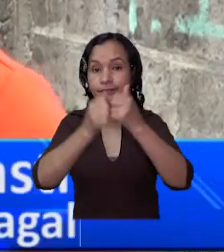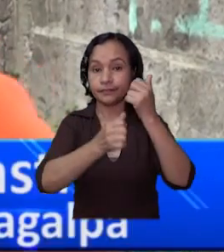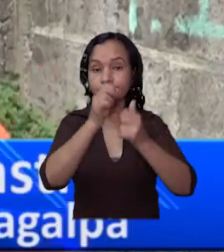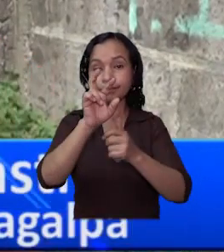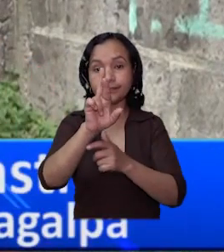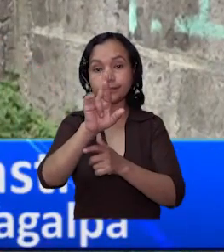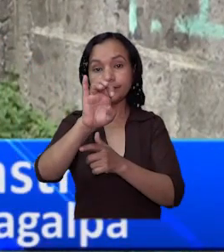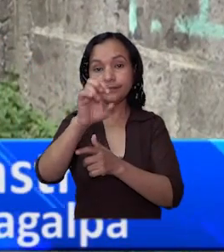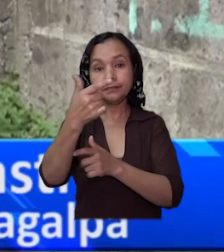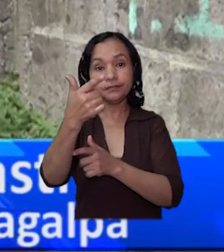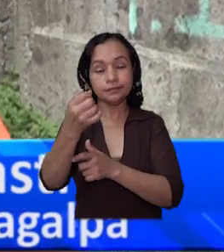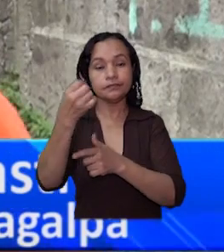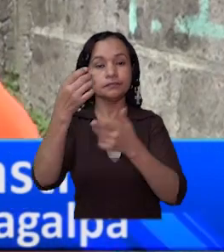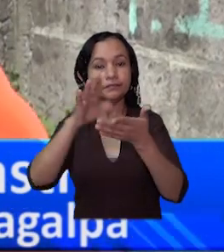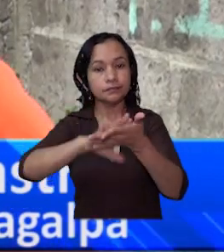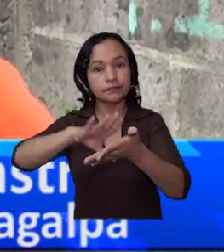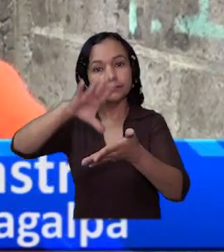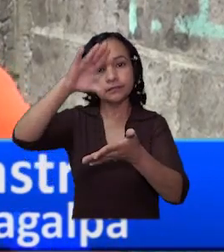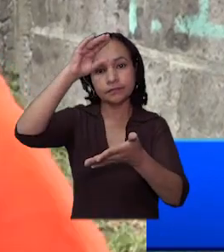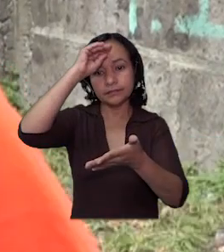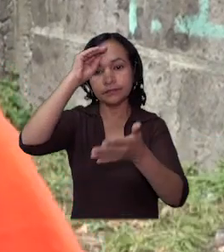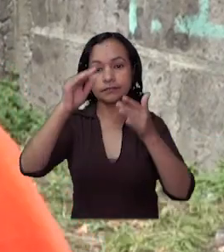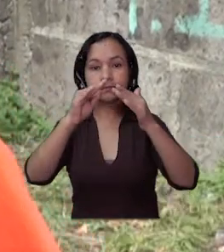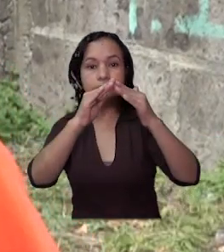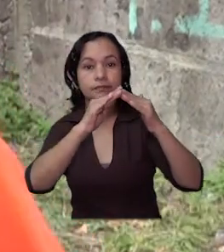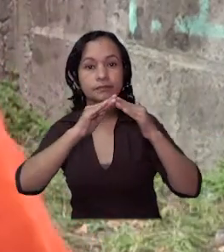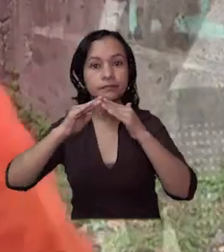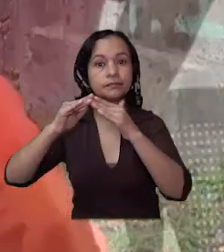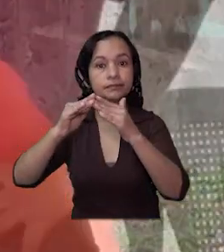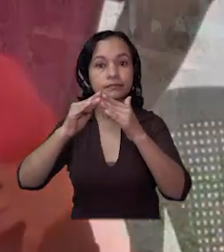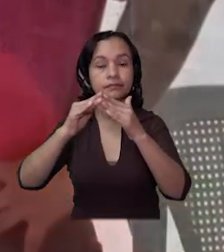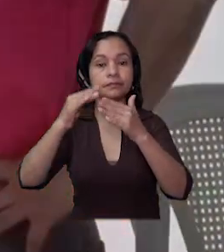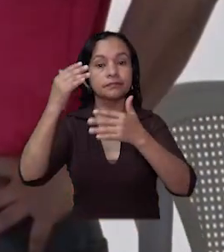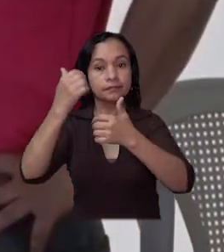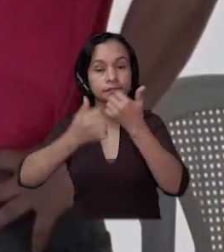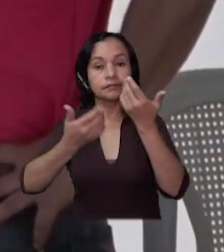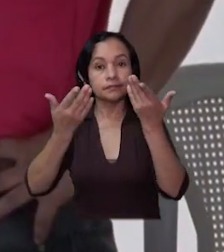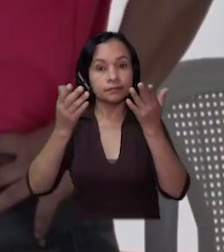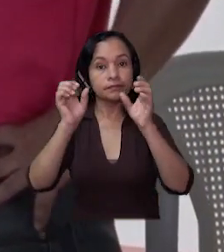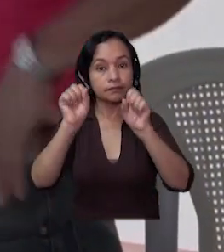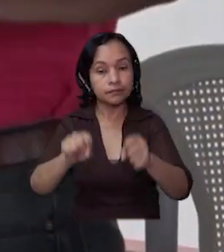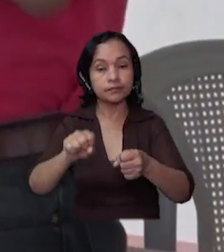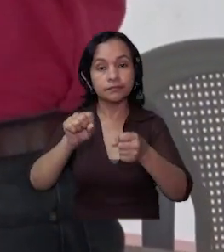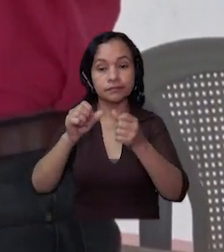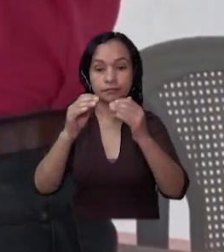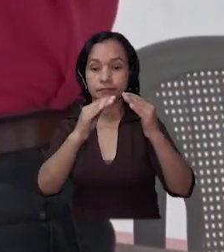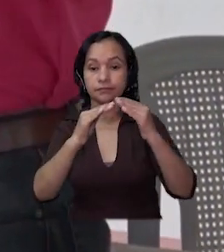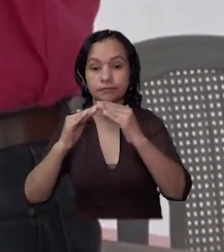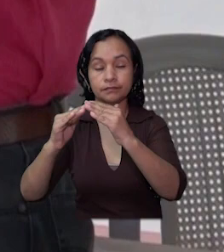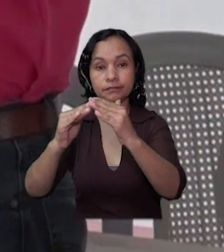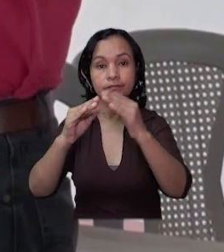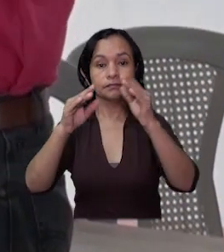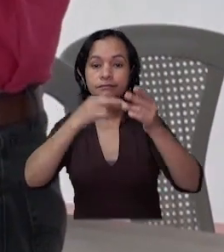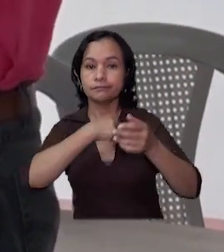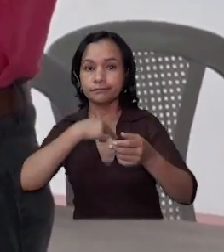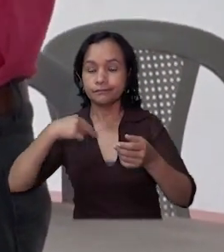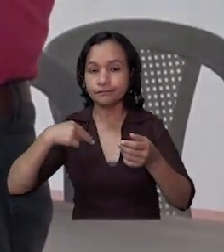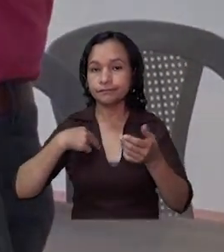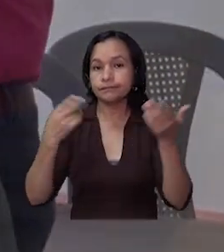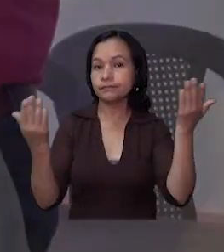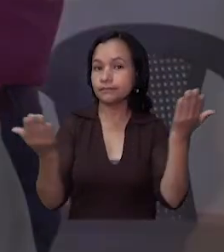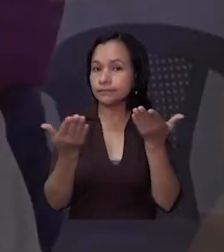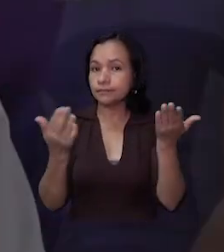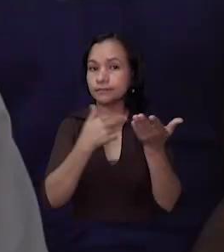de riesgo tiene que ver mucho con la preparación en la comunidad. Mientras haya capacidad en las comunidades sobre